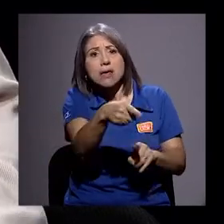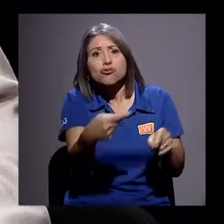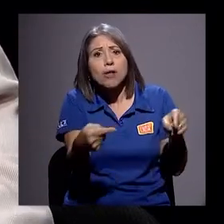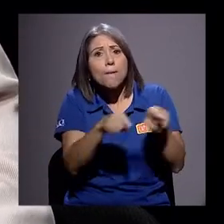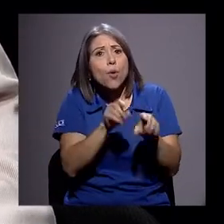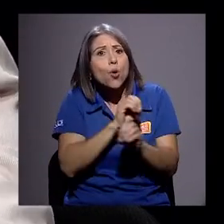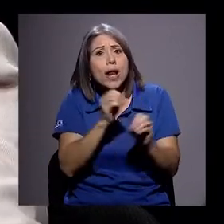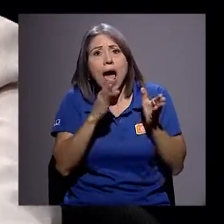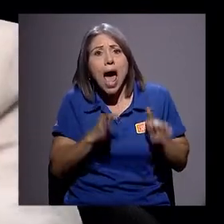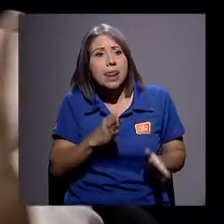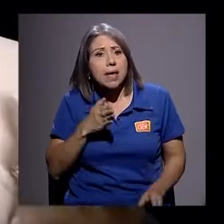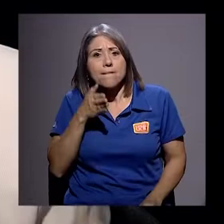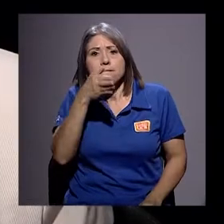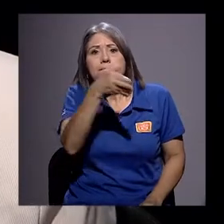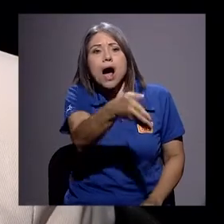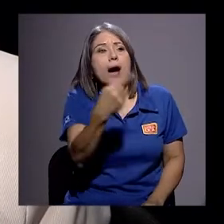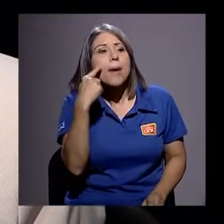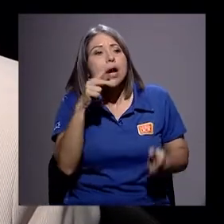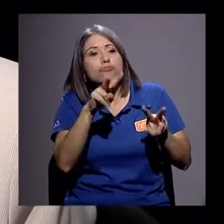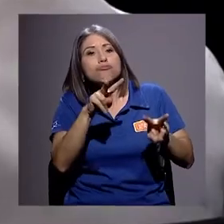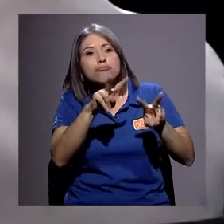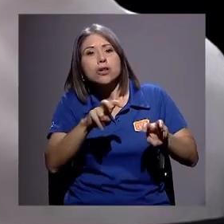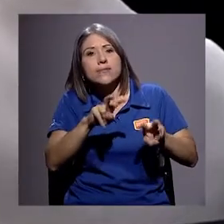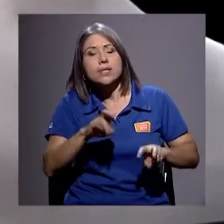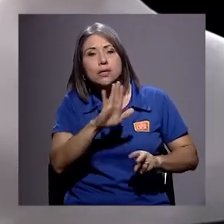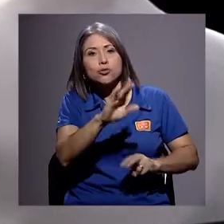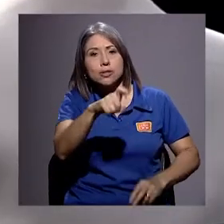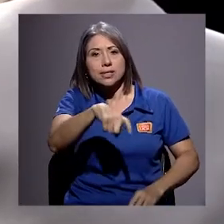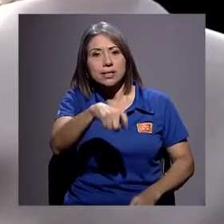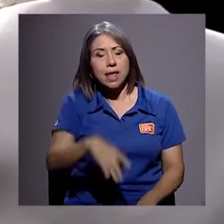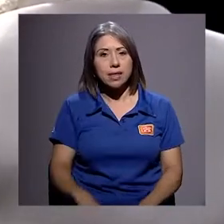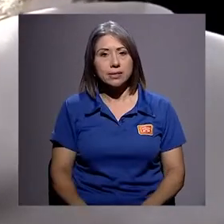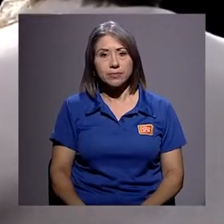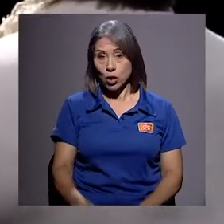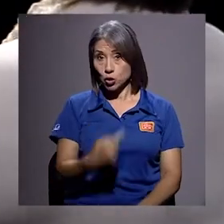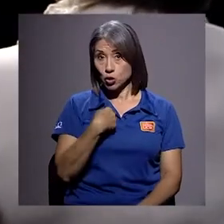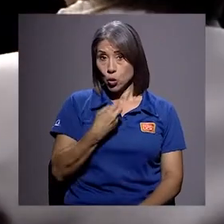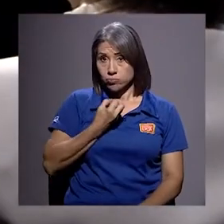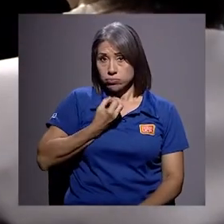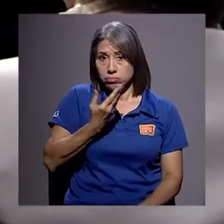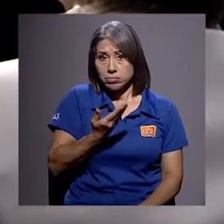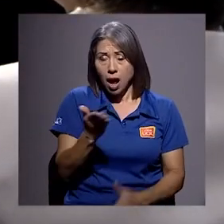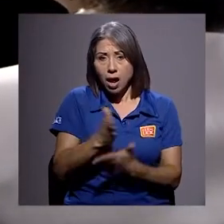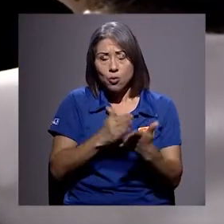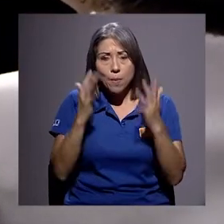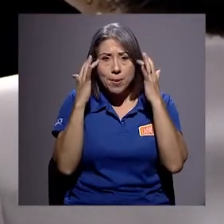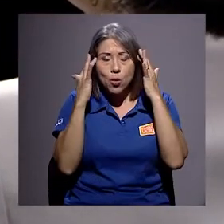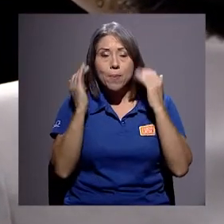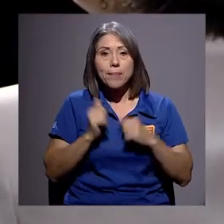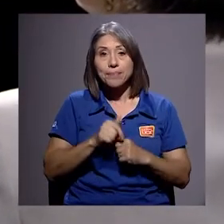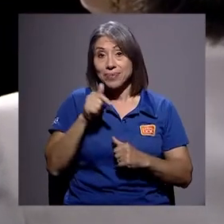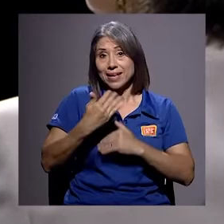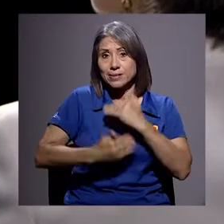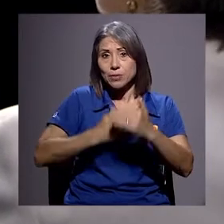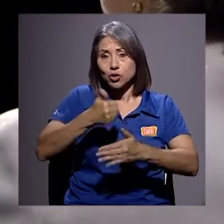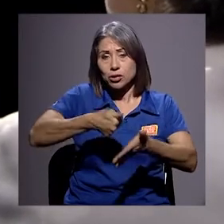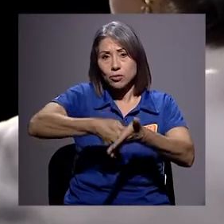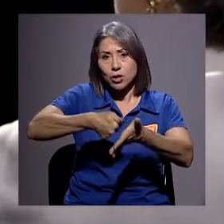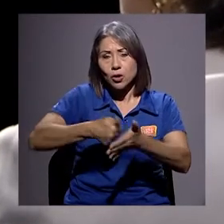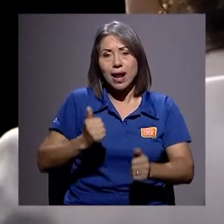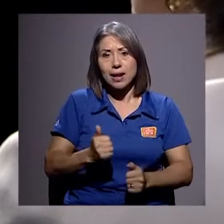asignado para revisar su necesidad horario de manifestado esto es algo que me preocupa y es que casualmente en ese proceso electoral